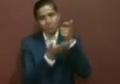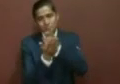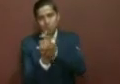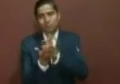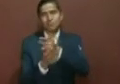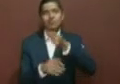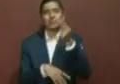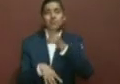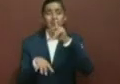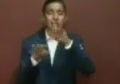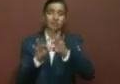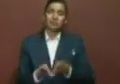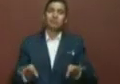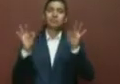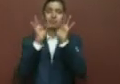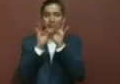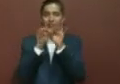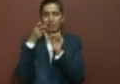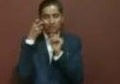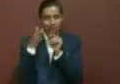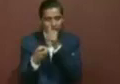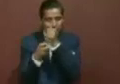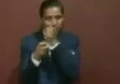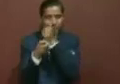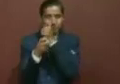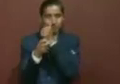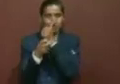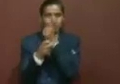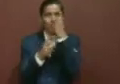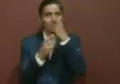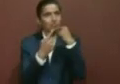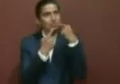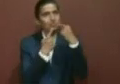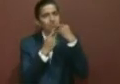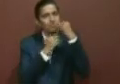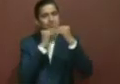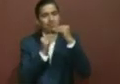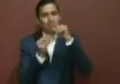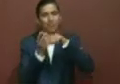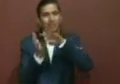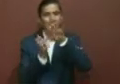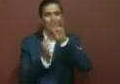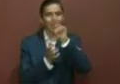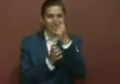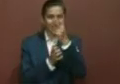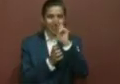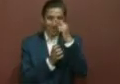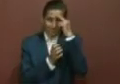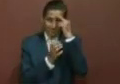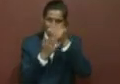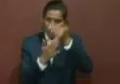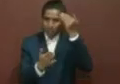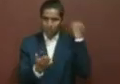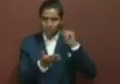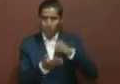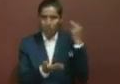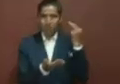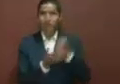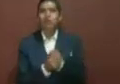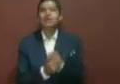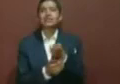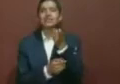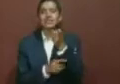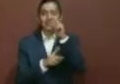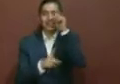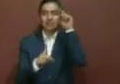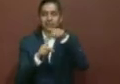principal y es la que en el arreglo del 92 digamos, ese fue el objeto, así